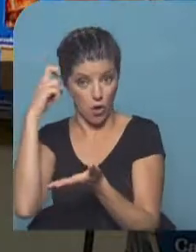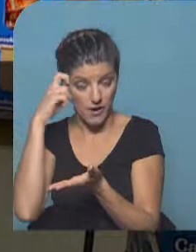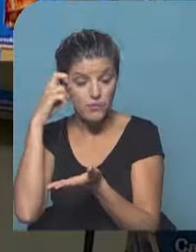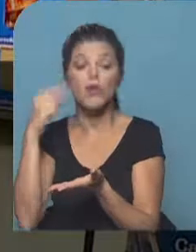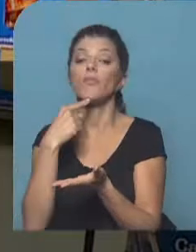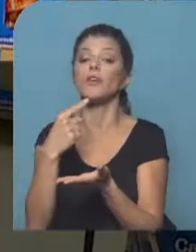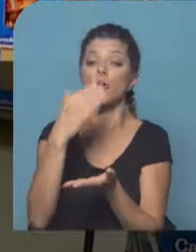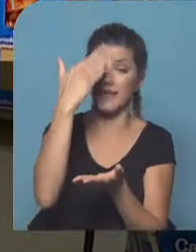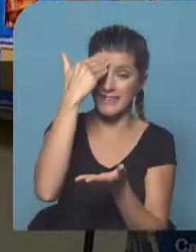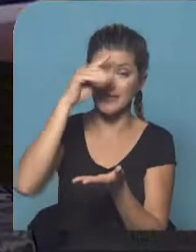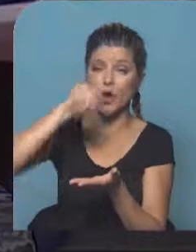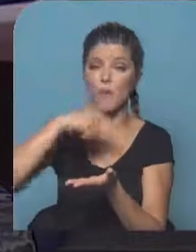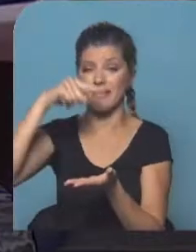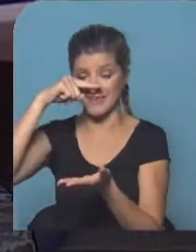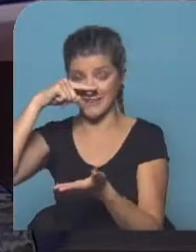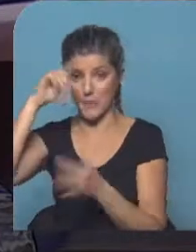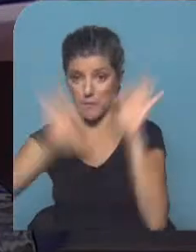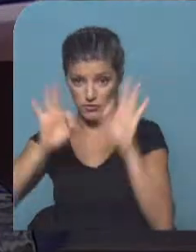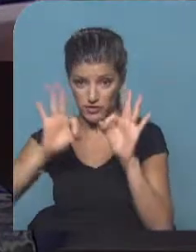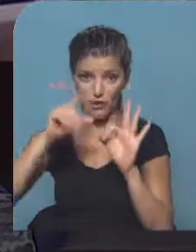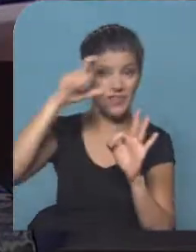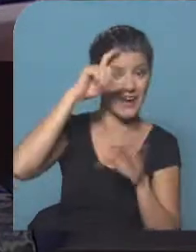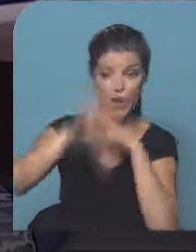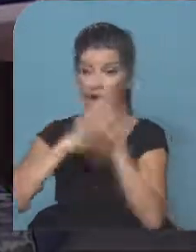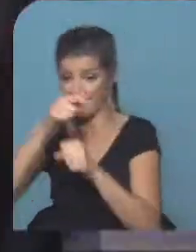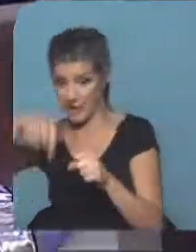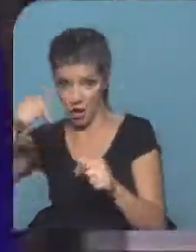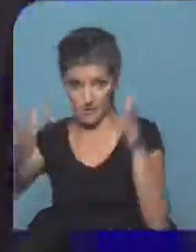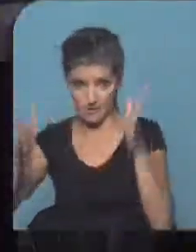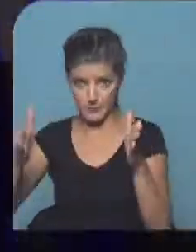del 15,7% en lo que va del año.